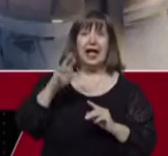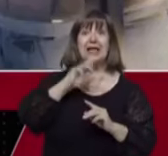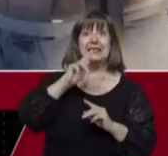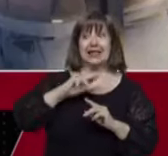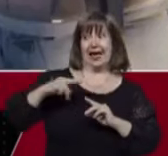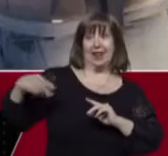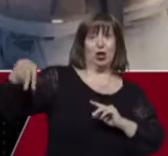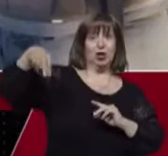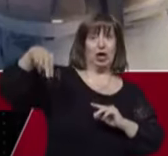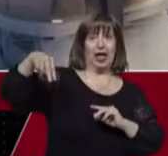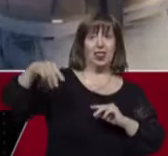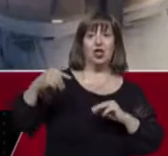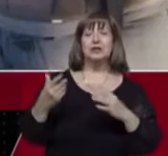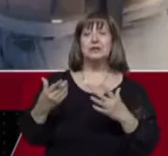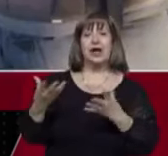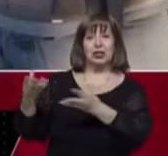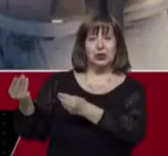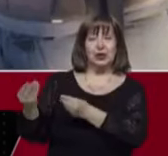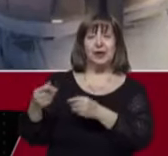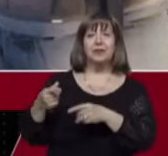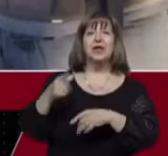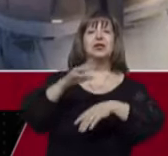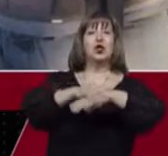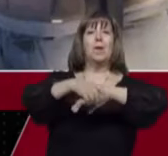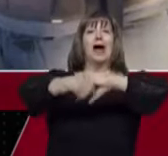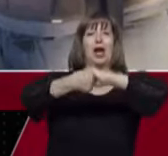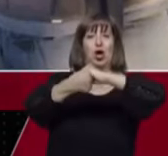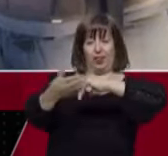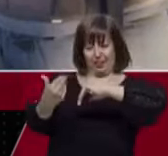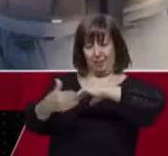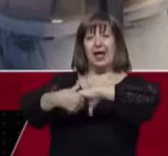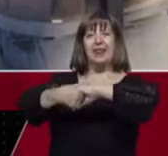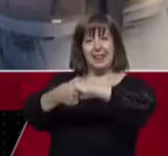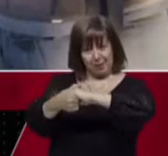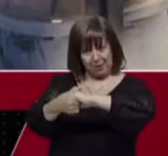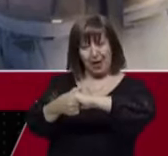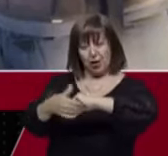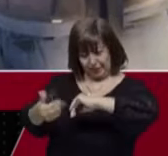pasa también en los partos. Exactamente, le tomaba la mano como para que sintiera que había un